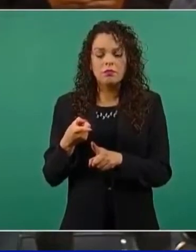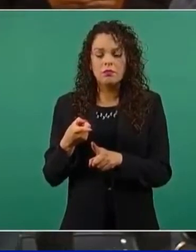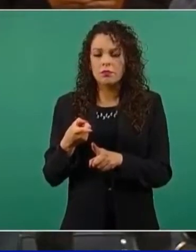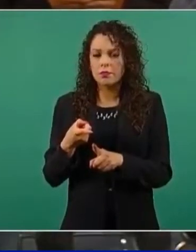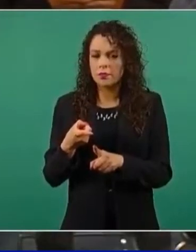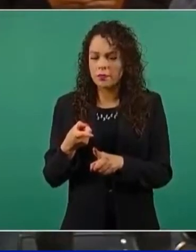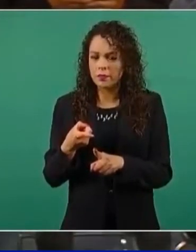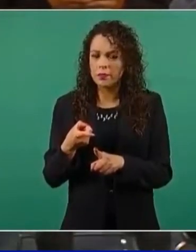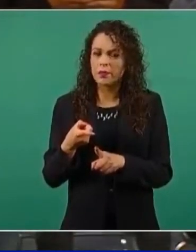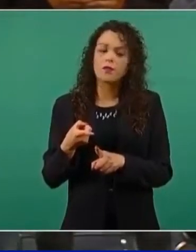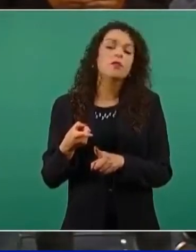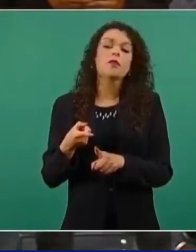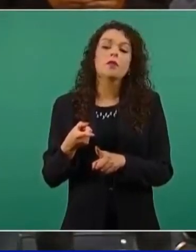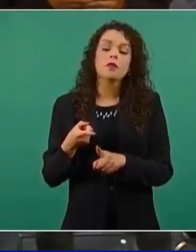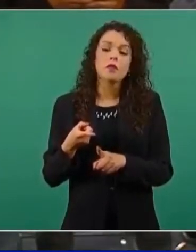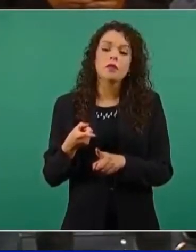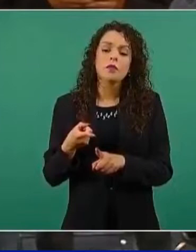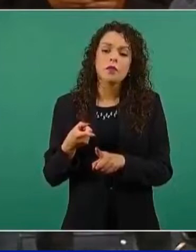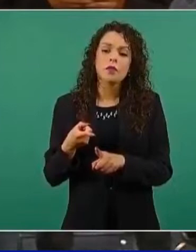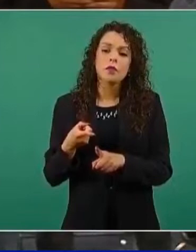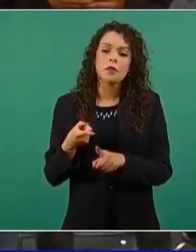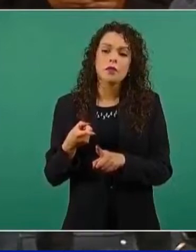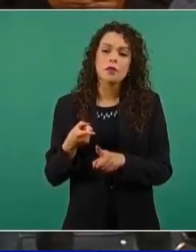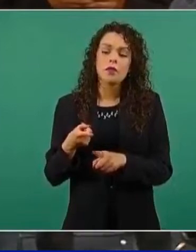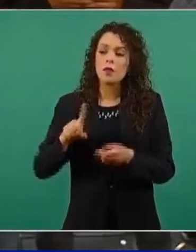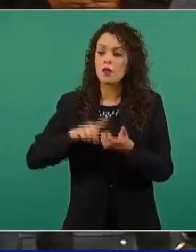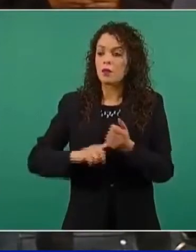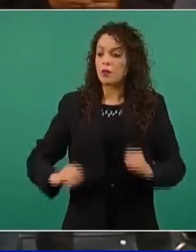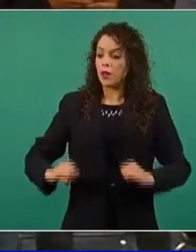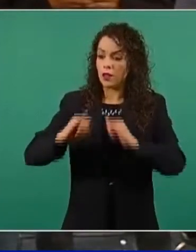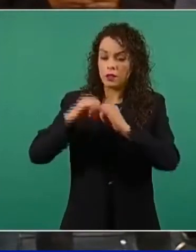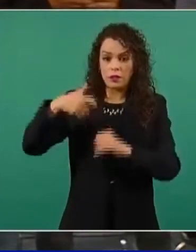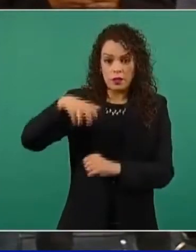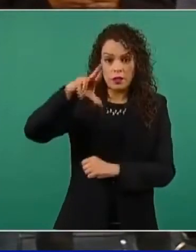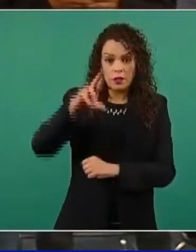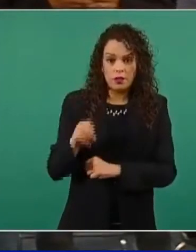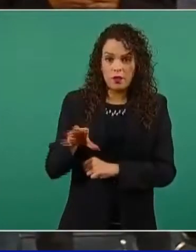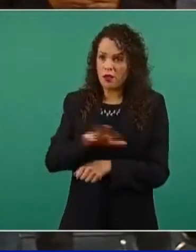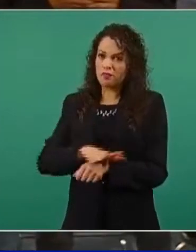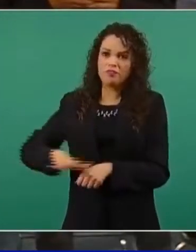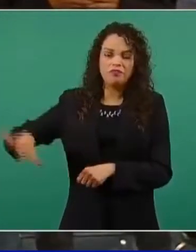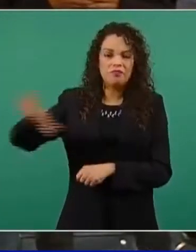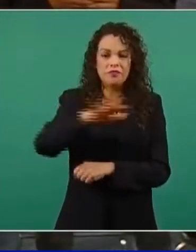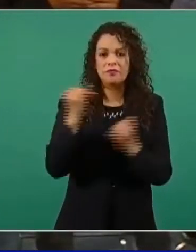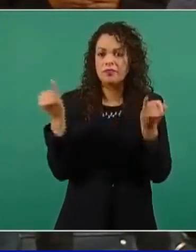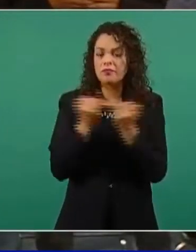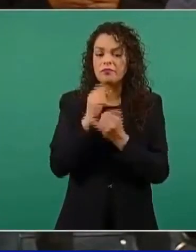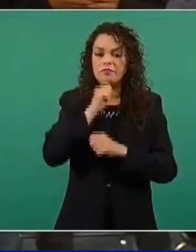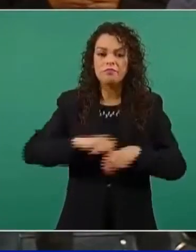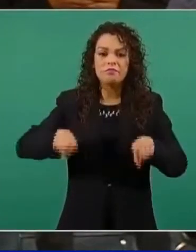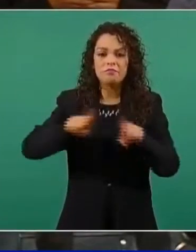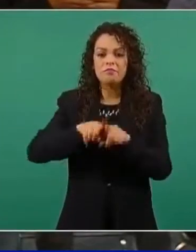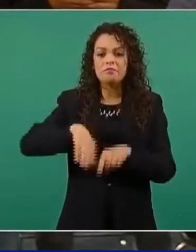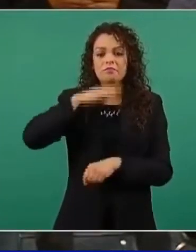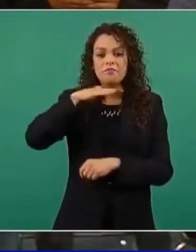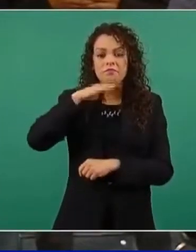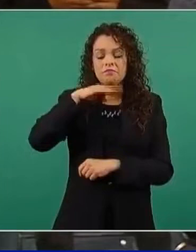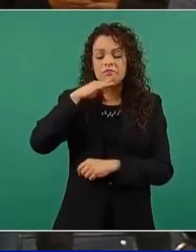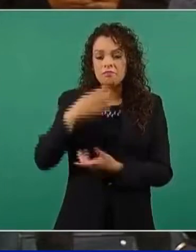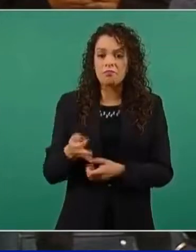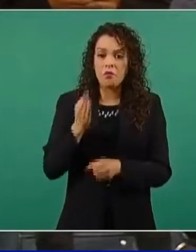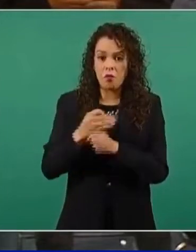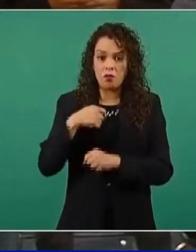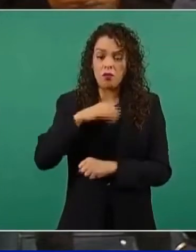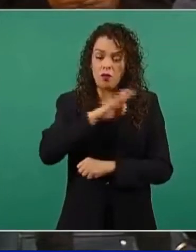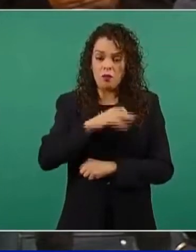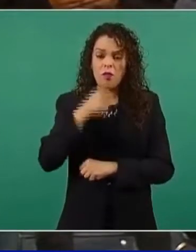comportamiento generalizado en las instituciones de Quintana Roo, y yo podría citarle innumerables casos en este